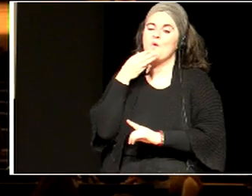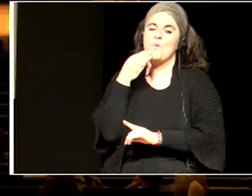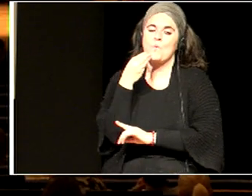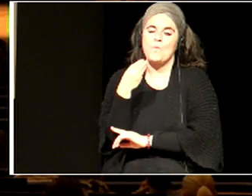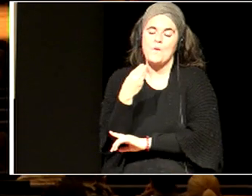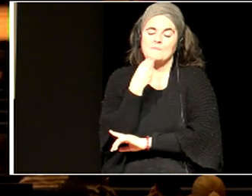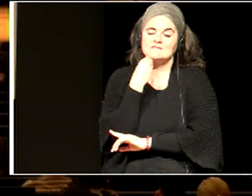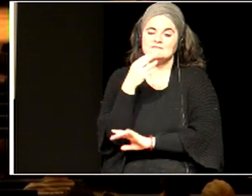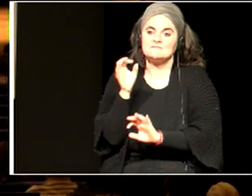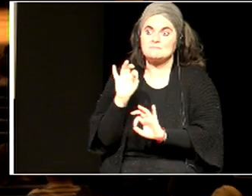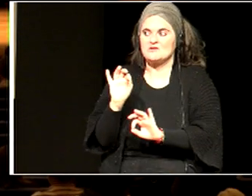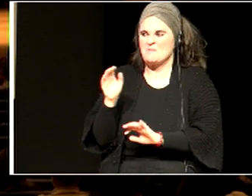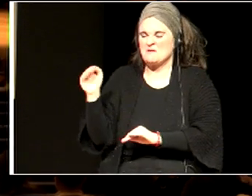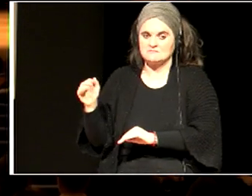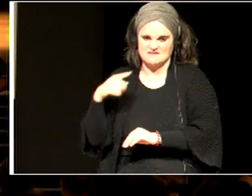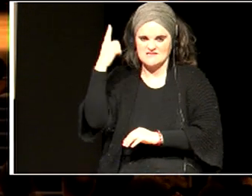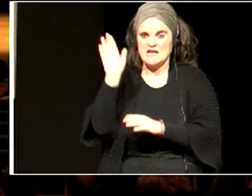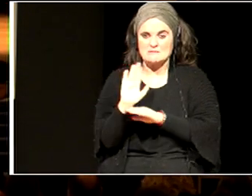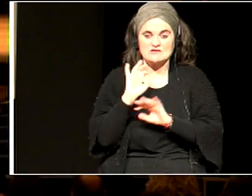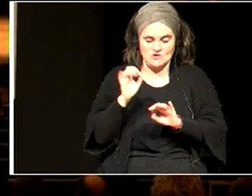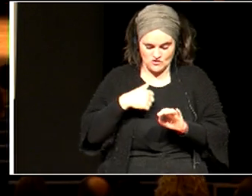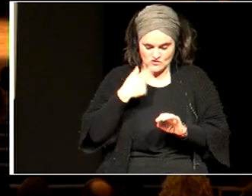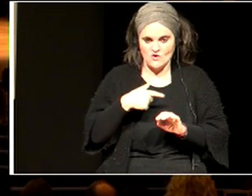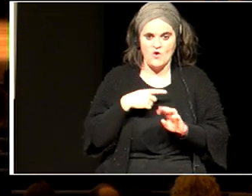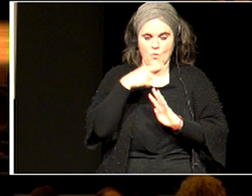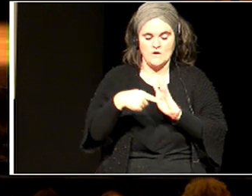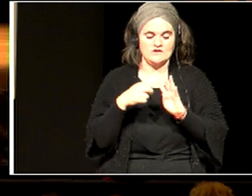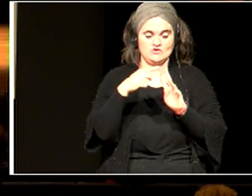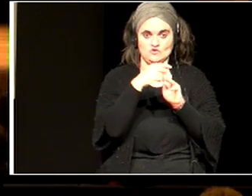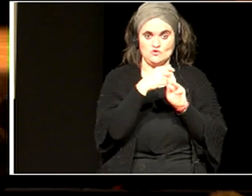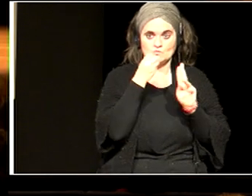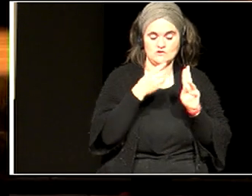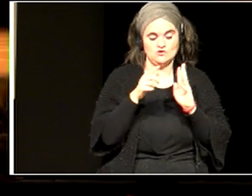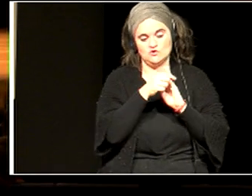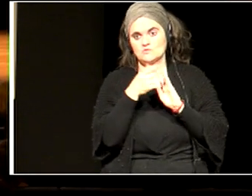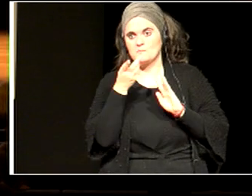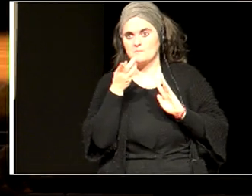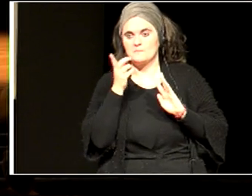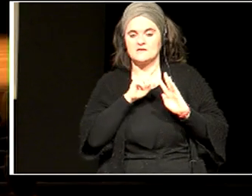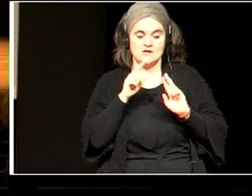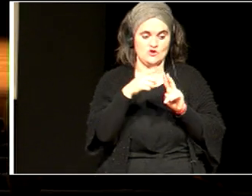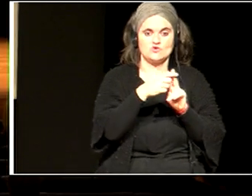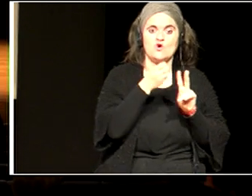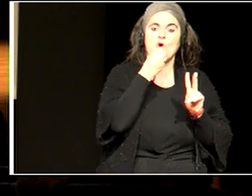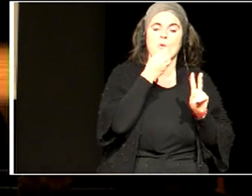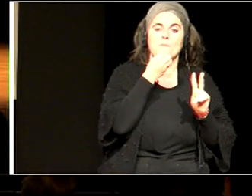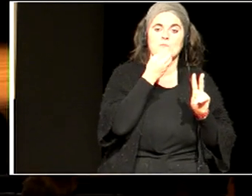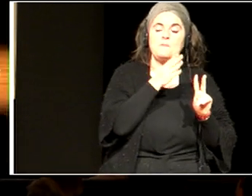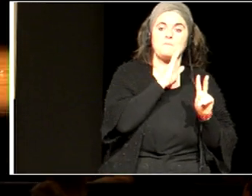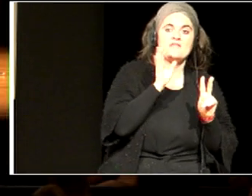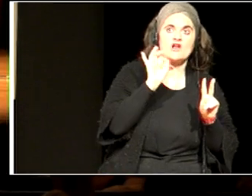ser cuatro cosas en las películas también cuatro cosas dos buenas dos malas las buenas o madre o santa que a veces está